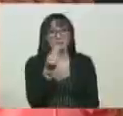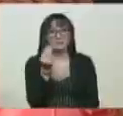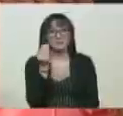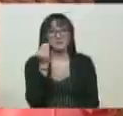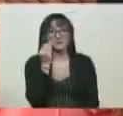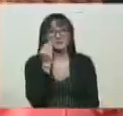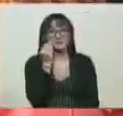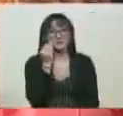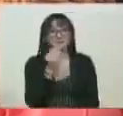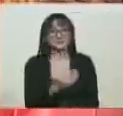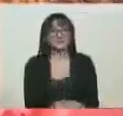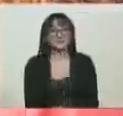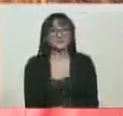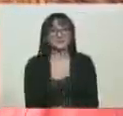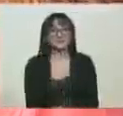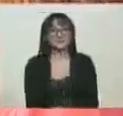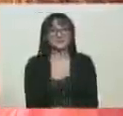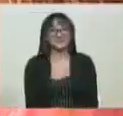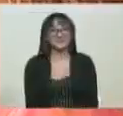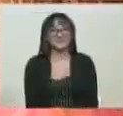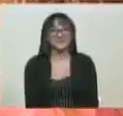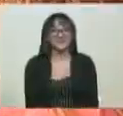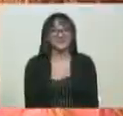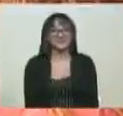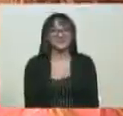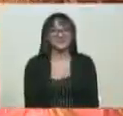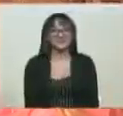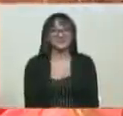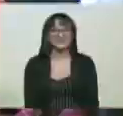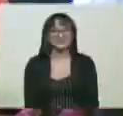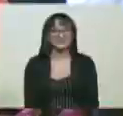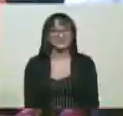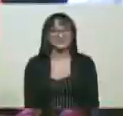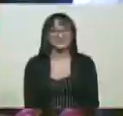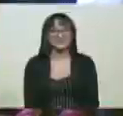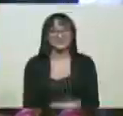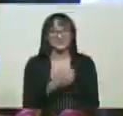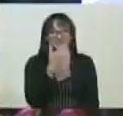ti, por ti, por ti, por ti.